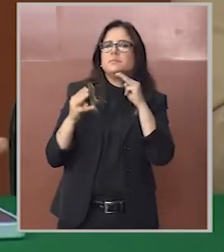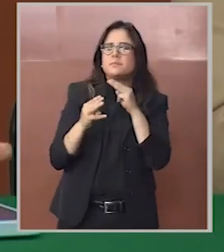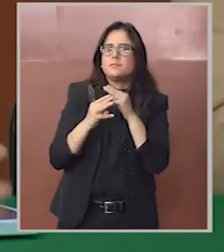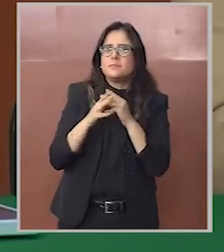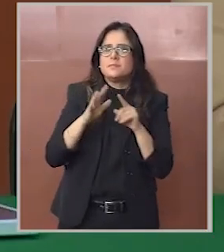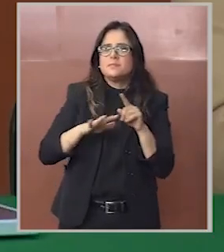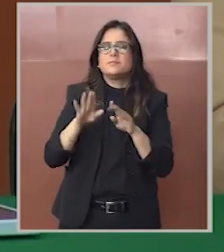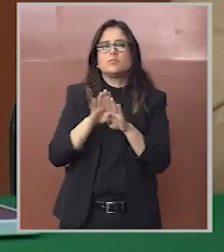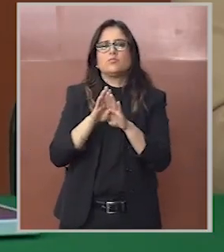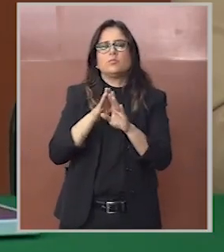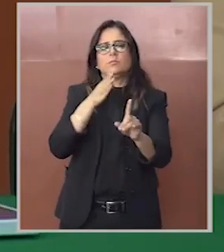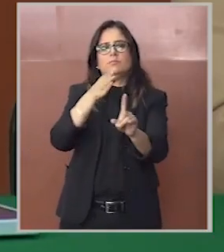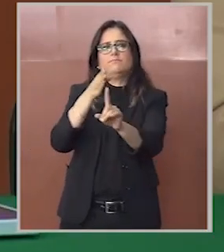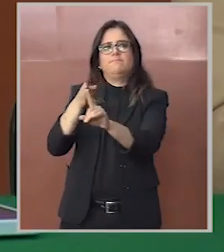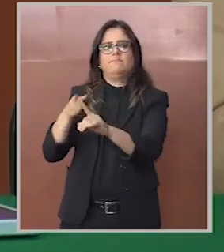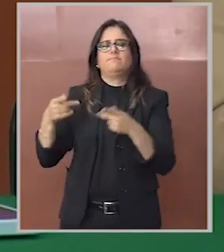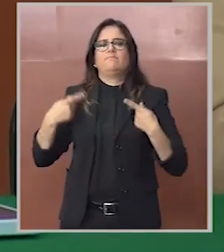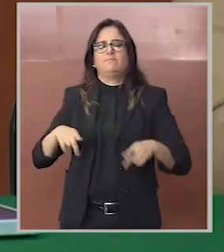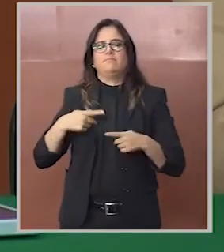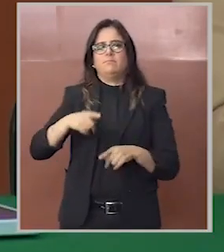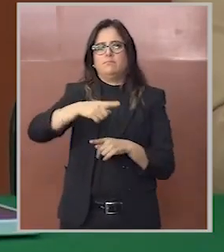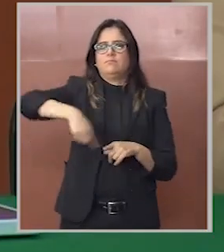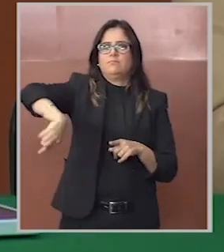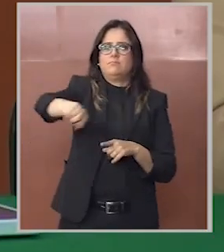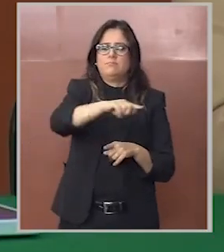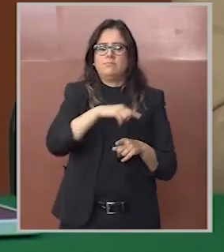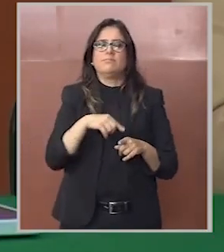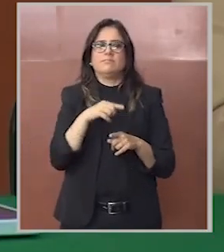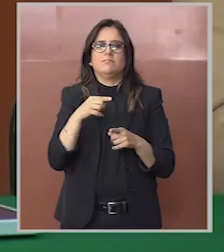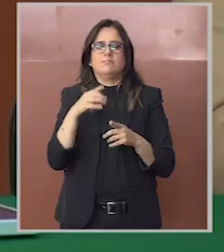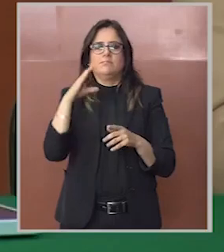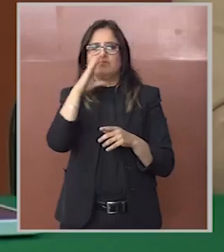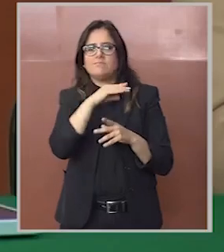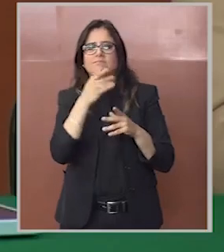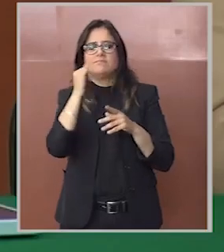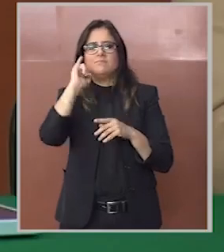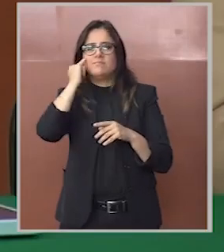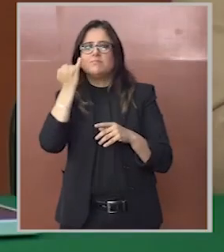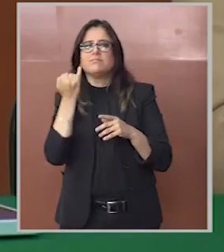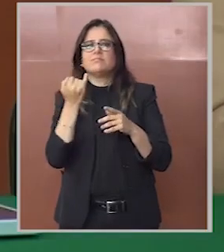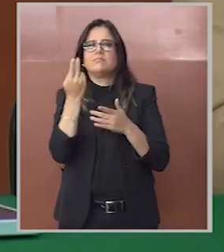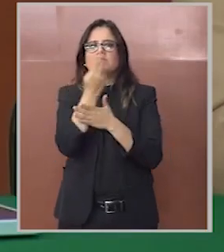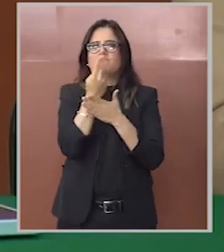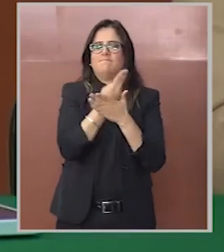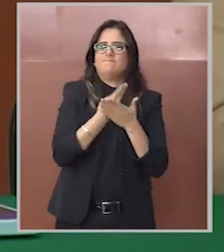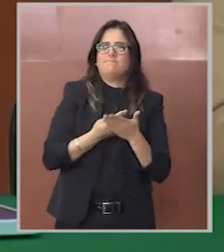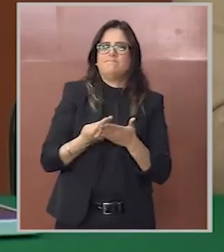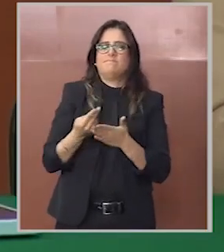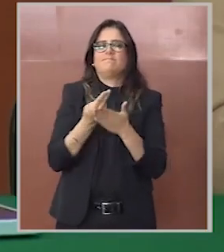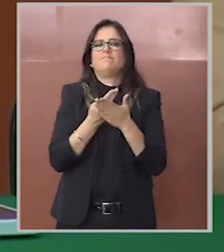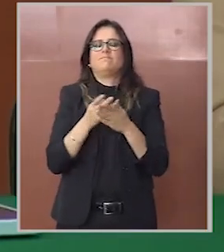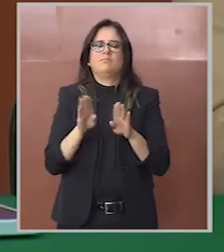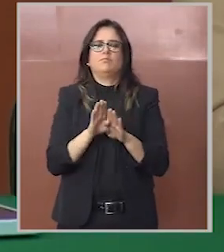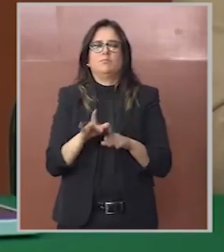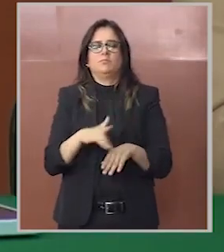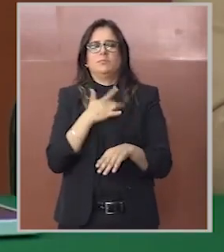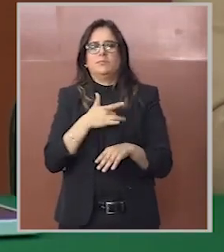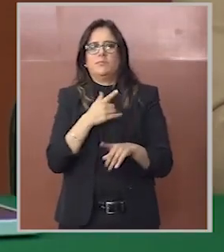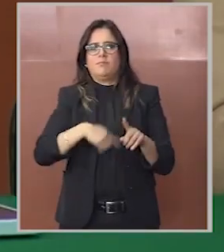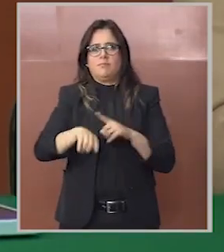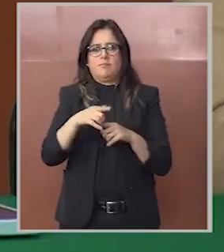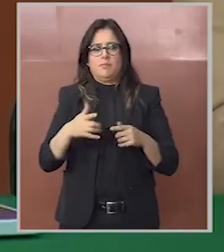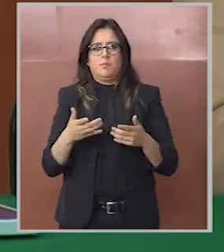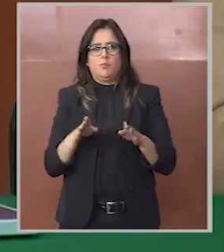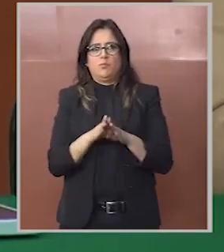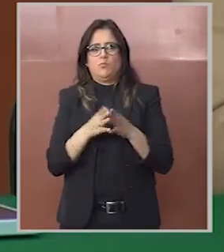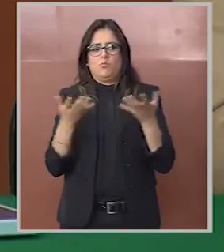dirigida Pues a población indígena y Mexicana y con con la Ilustración pues es como ajena a nuestro contexto No desde los rasgos cómo se